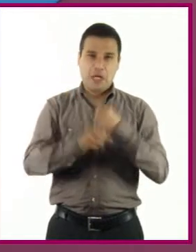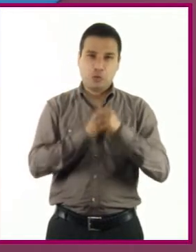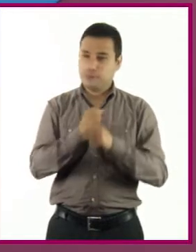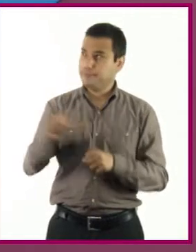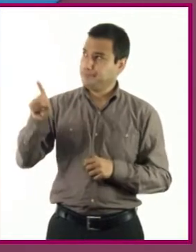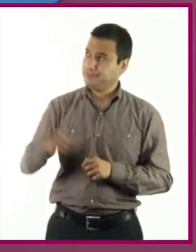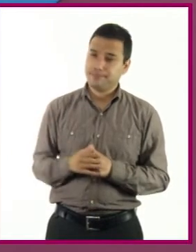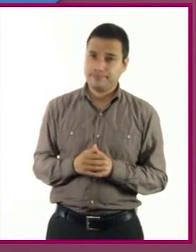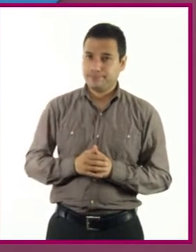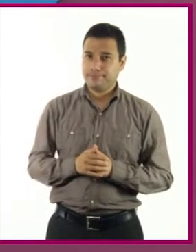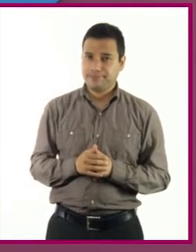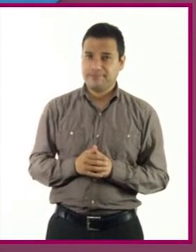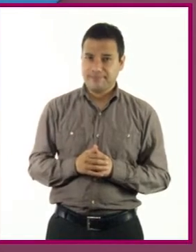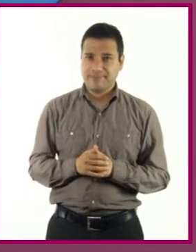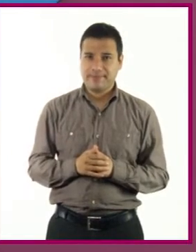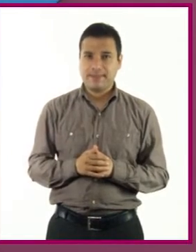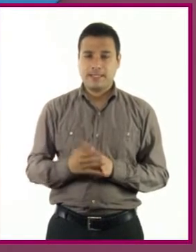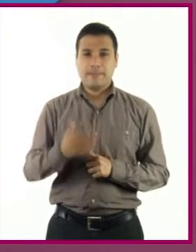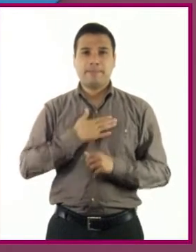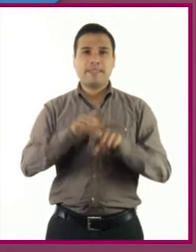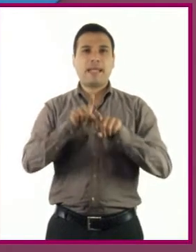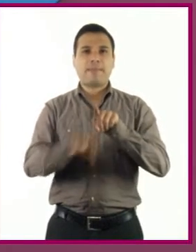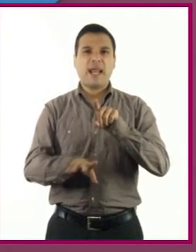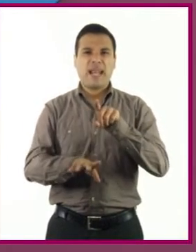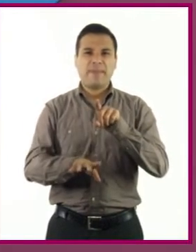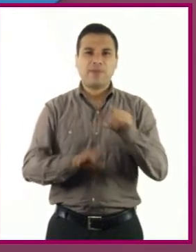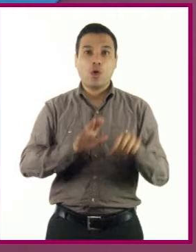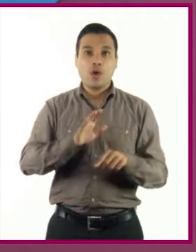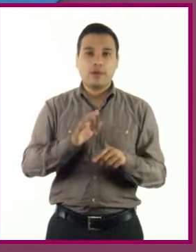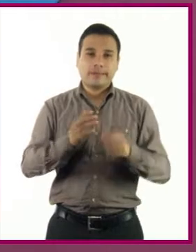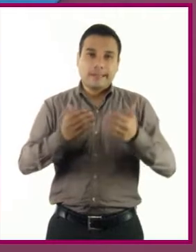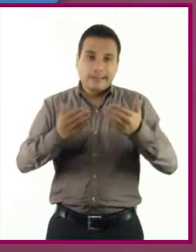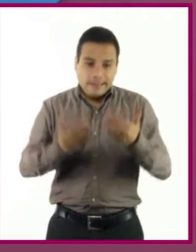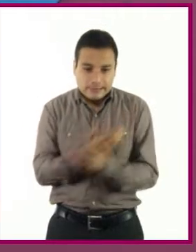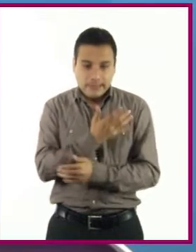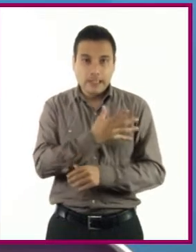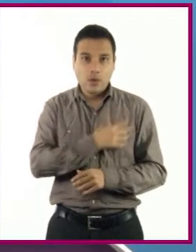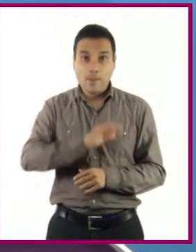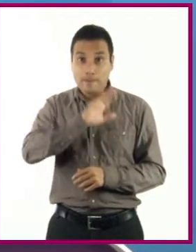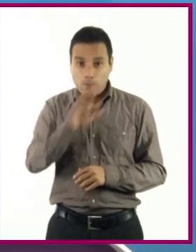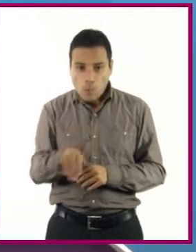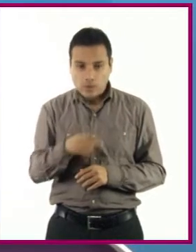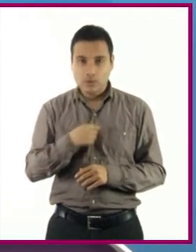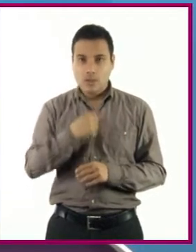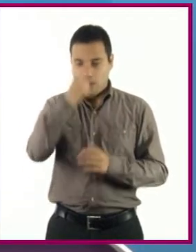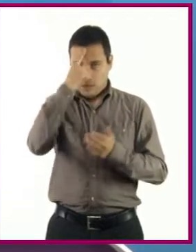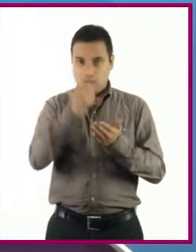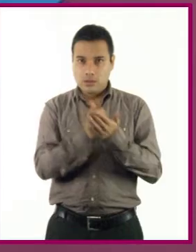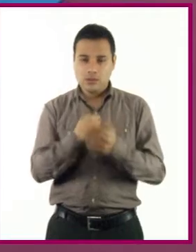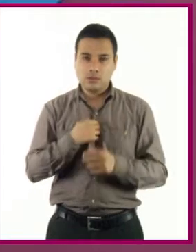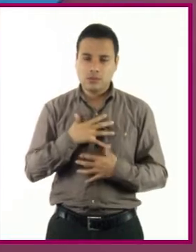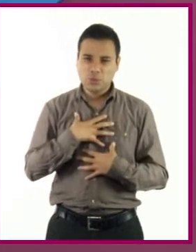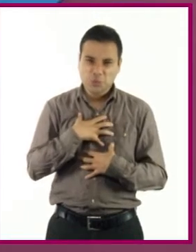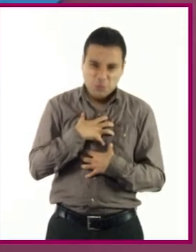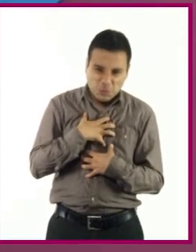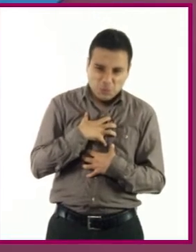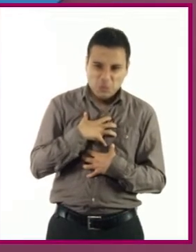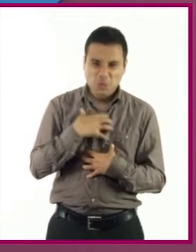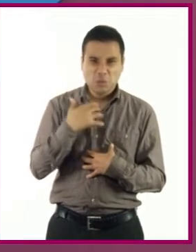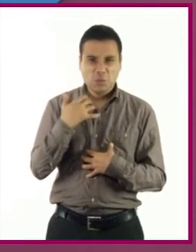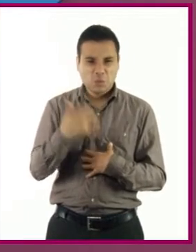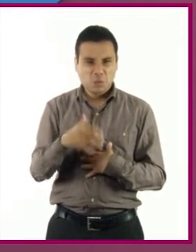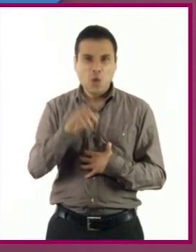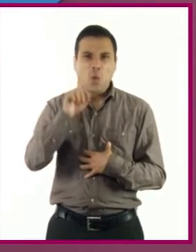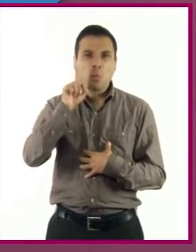1902, cuando la muerte de mi hermana Enriqueta al dar a luz marcó mi vida y el dolor me hizo extender la mirada hacia